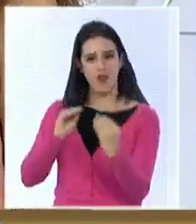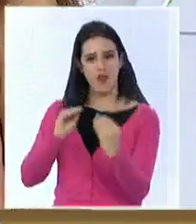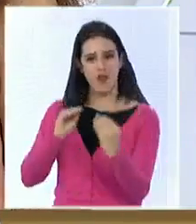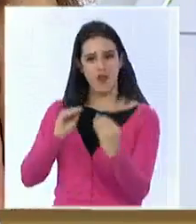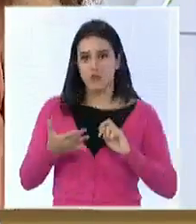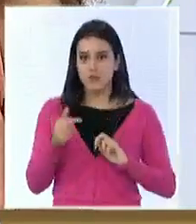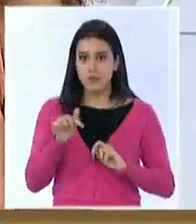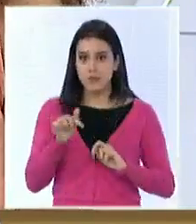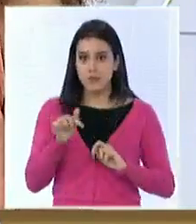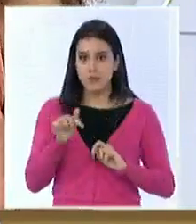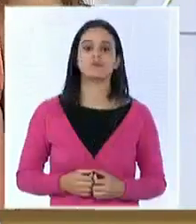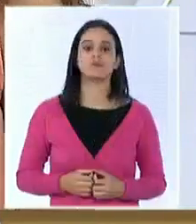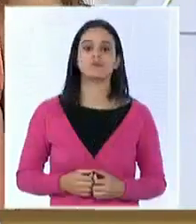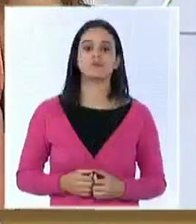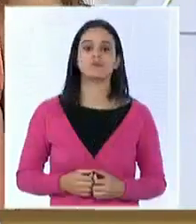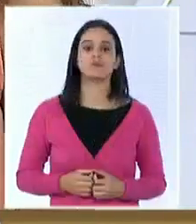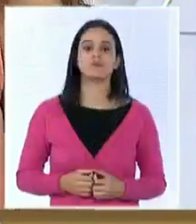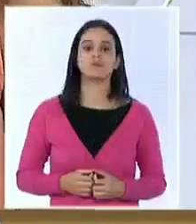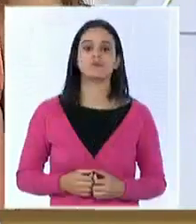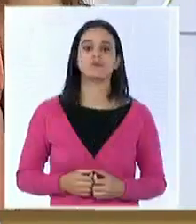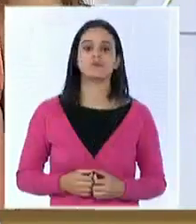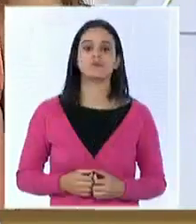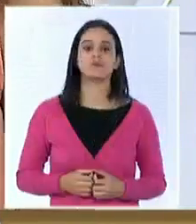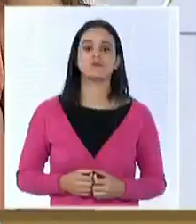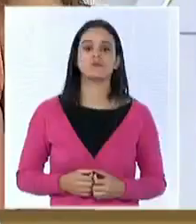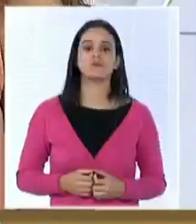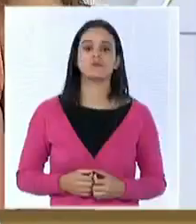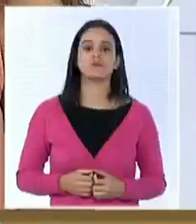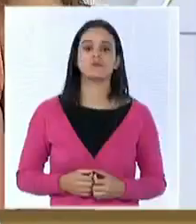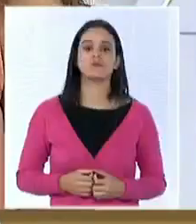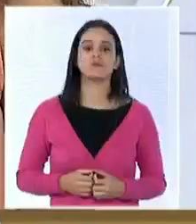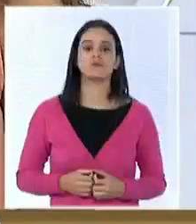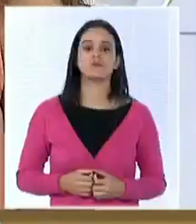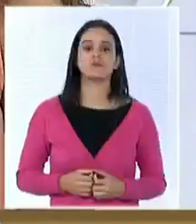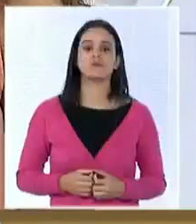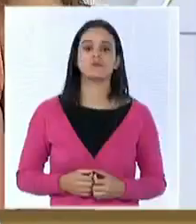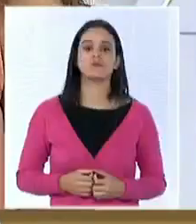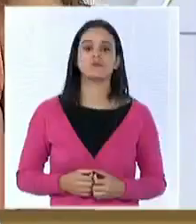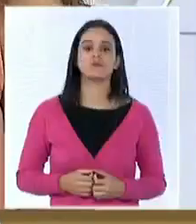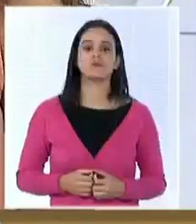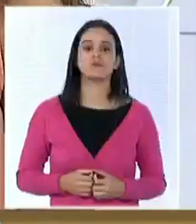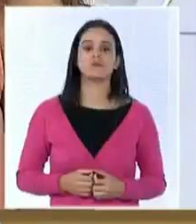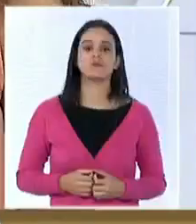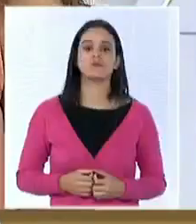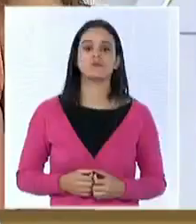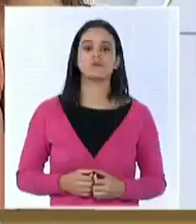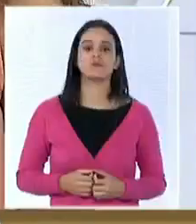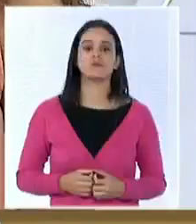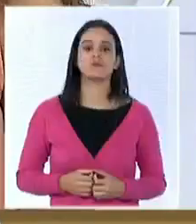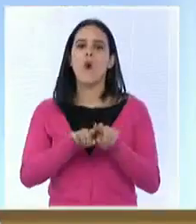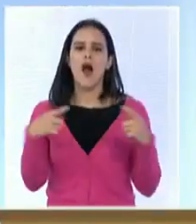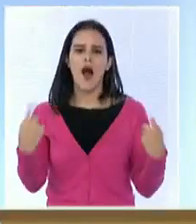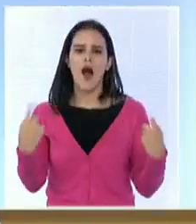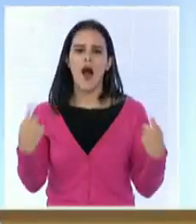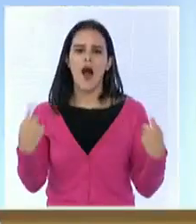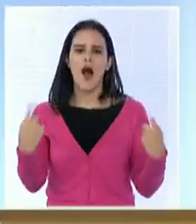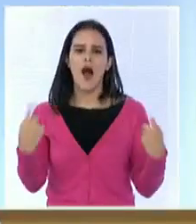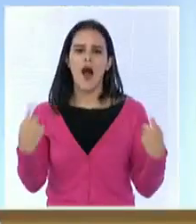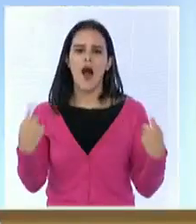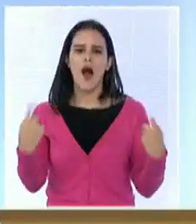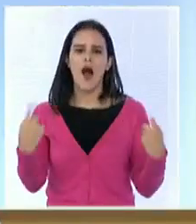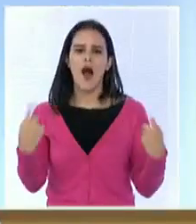en estos tiempos. En estos tiempos hemos visto en sus redes sociales que ha hecho una campaña bastante interesante con respecto a la congelación de los